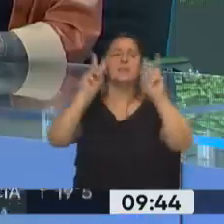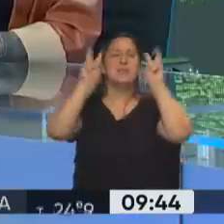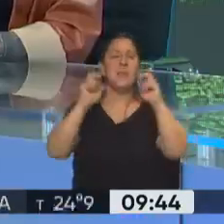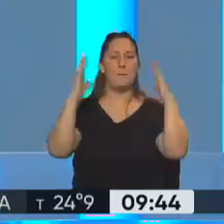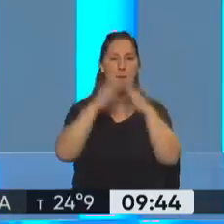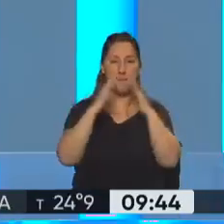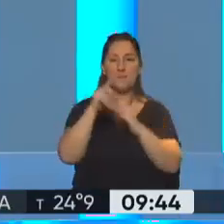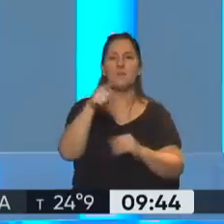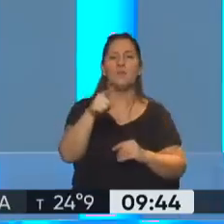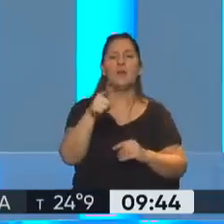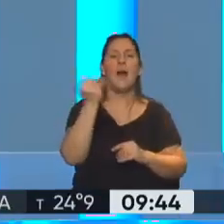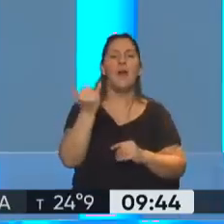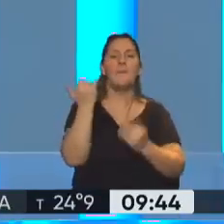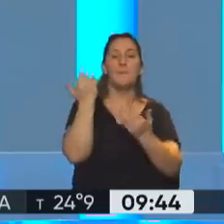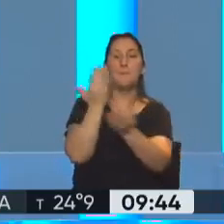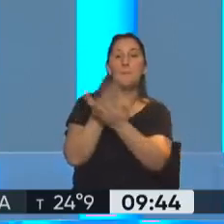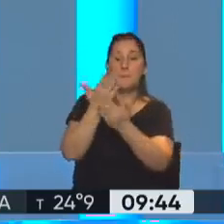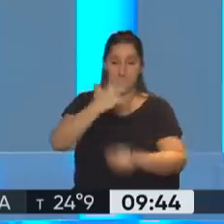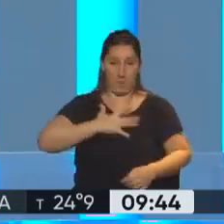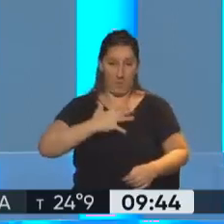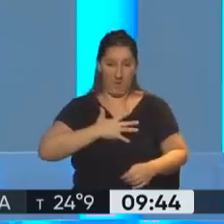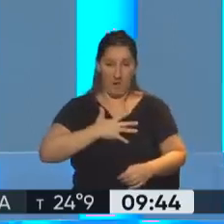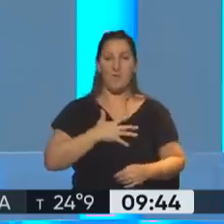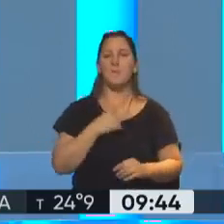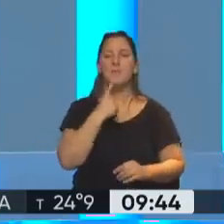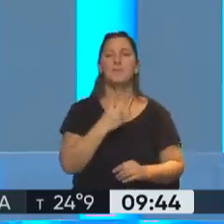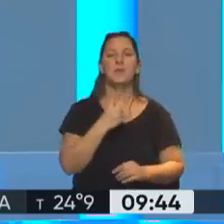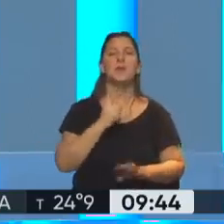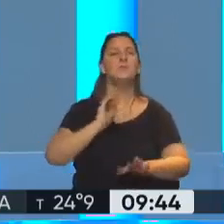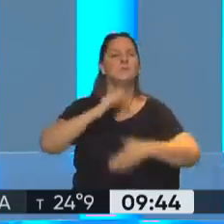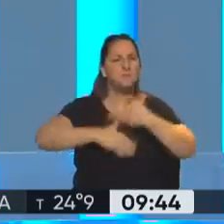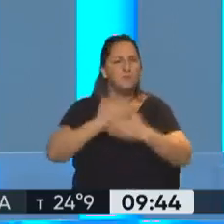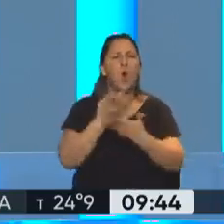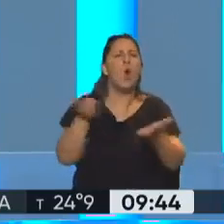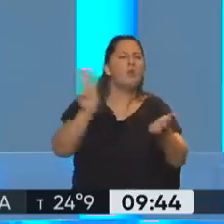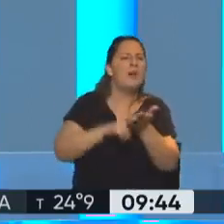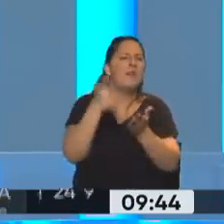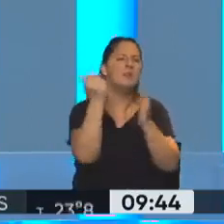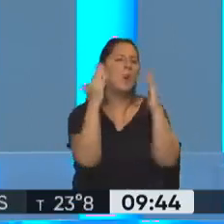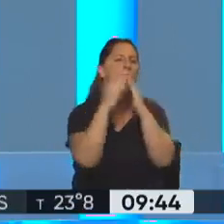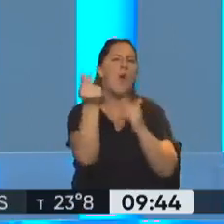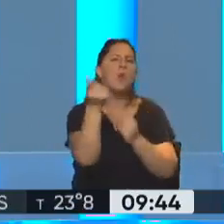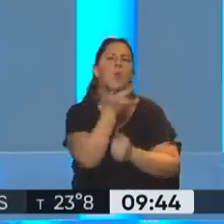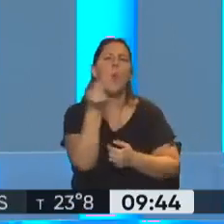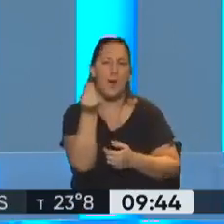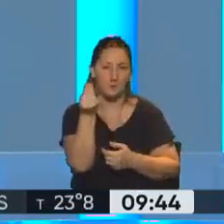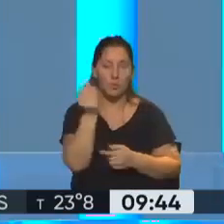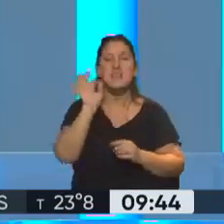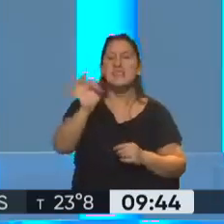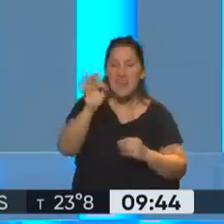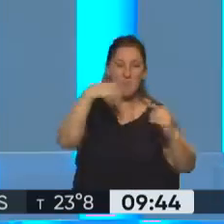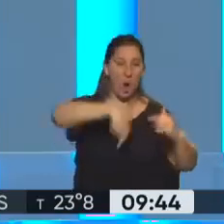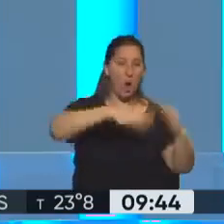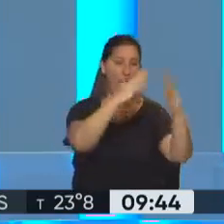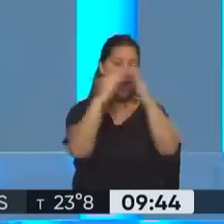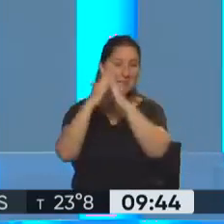recordemos que el que tiene una propiedad hablo de que va se va a avanzar con éste revalúo inmobiliario sabemos que las propiedades